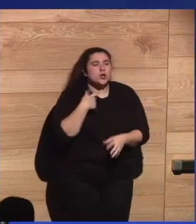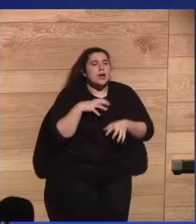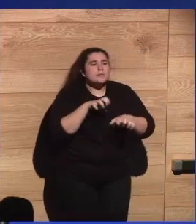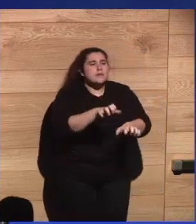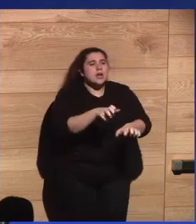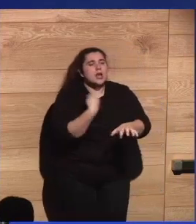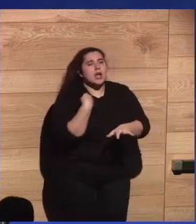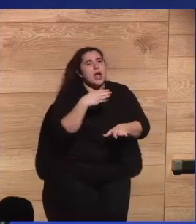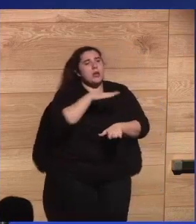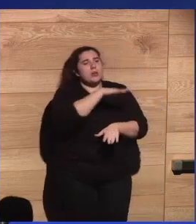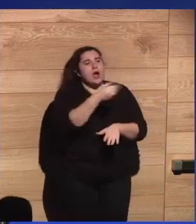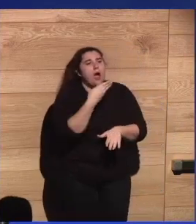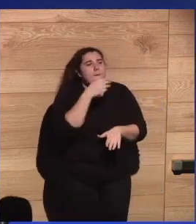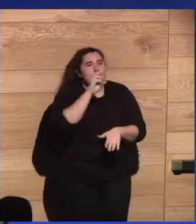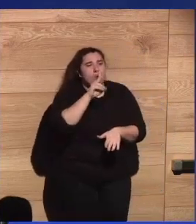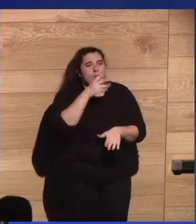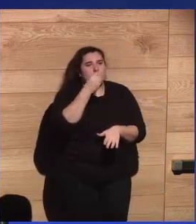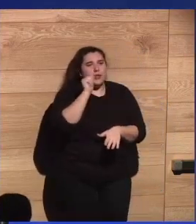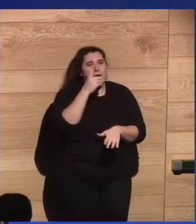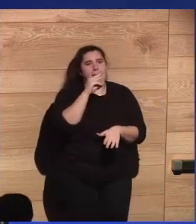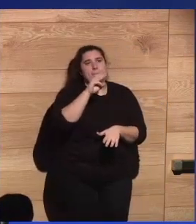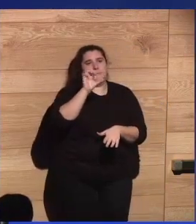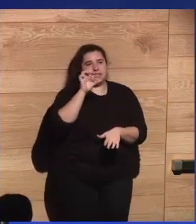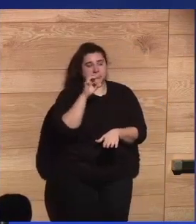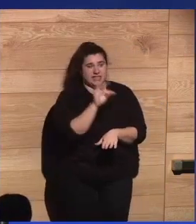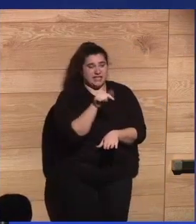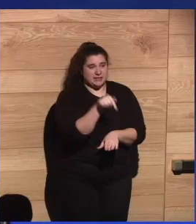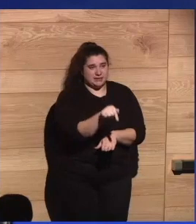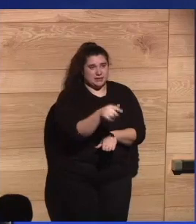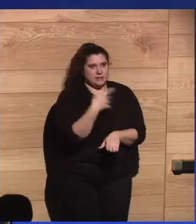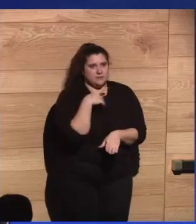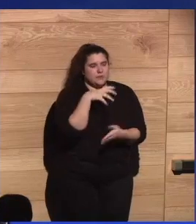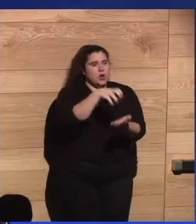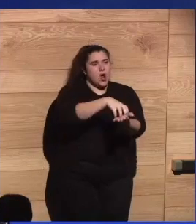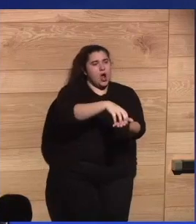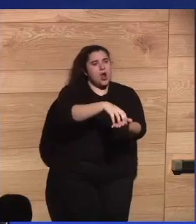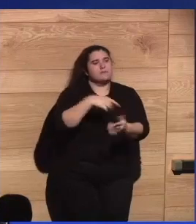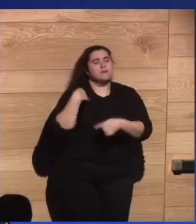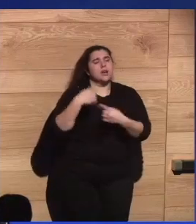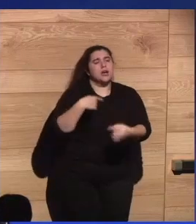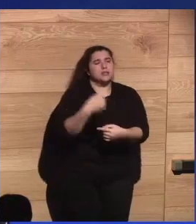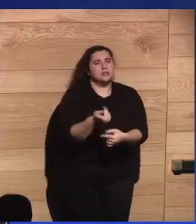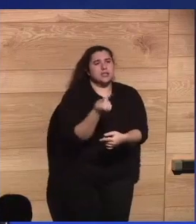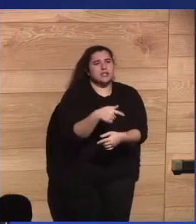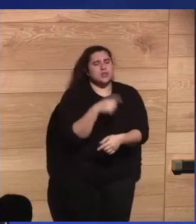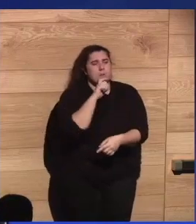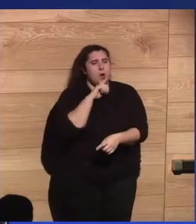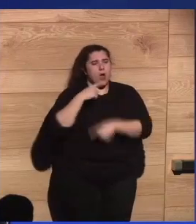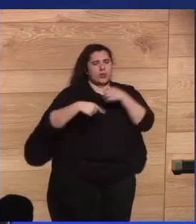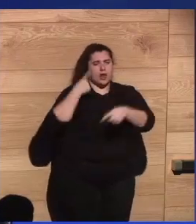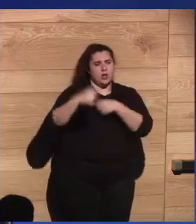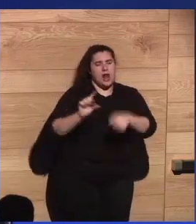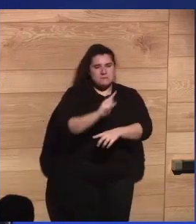Conservatorio de Budapest. El periodista, que estaba muy instruido, le dice, pero maestro, si el Conservatorio de Budapest es de los más